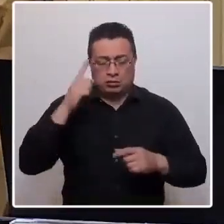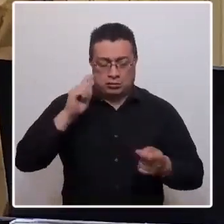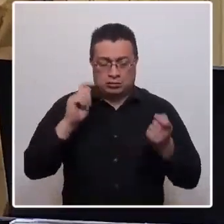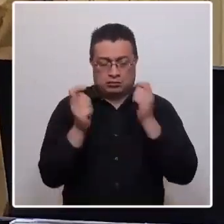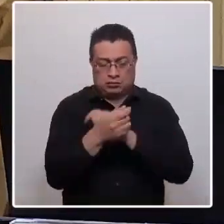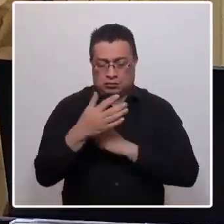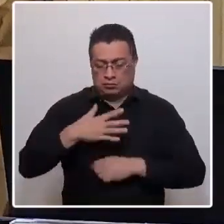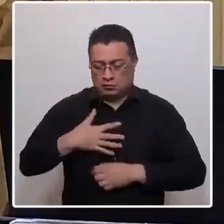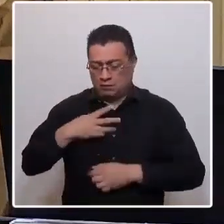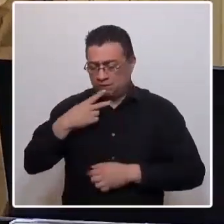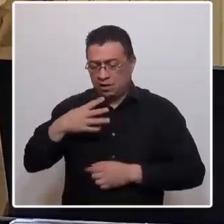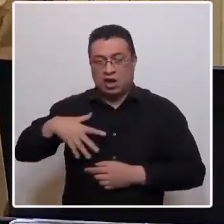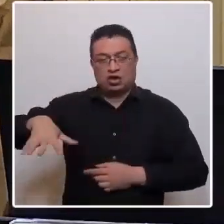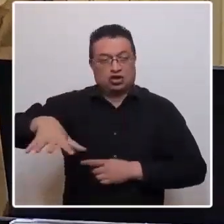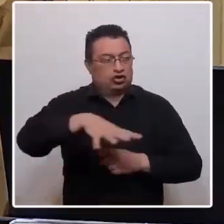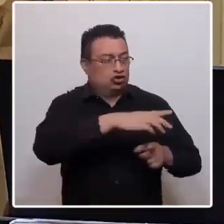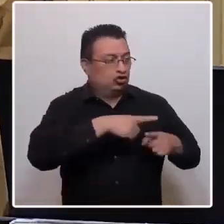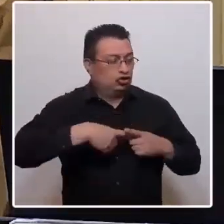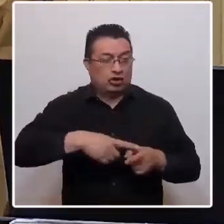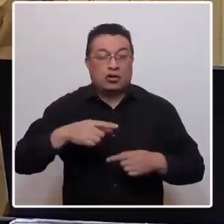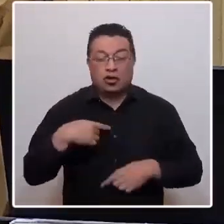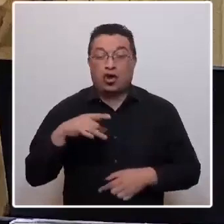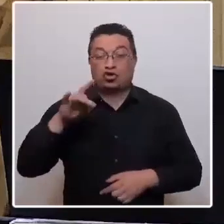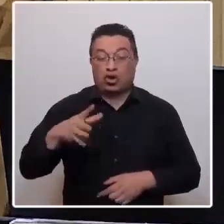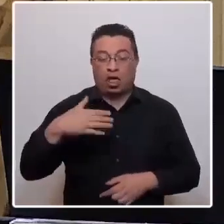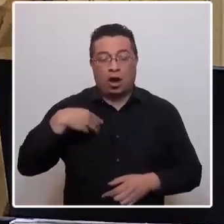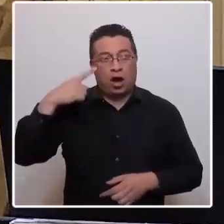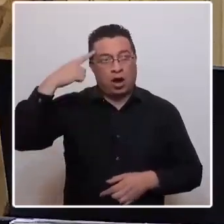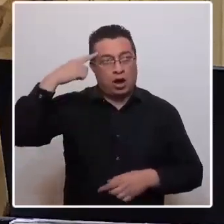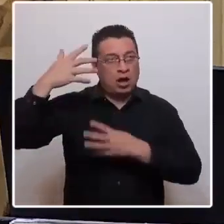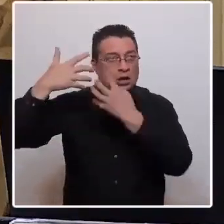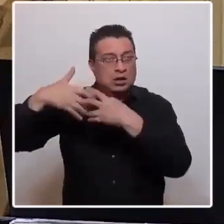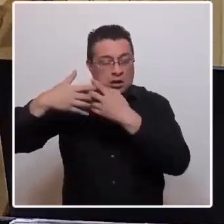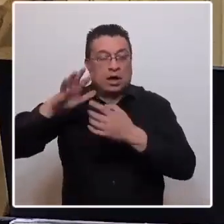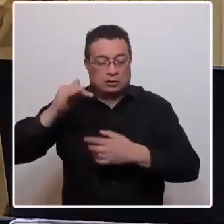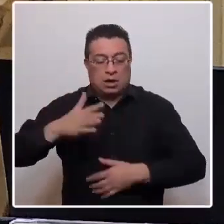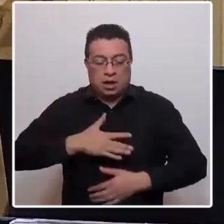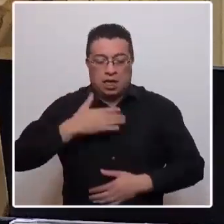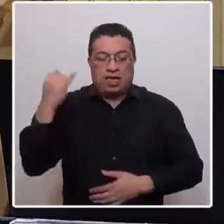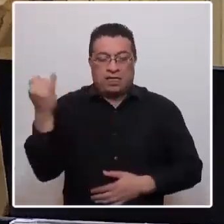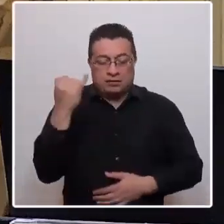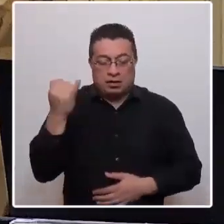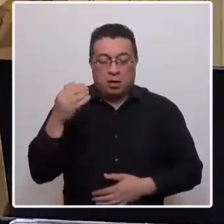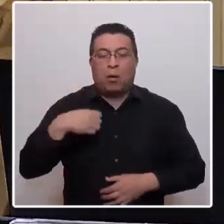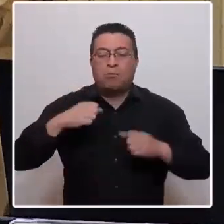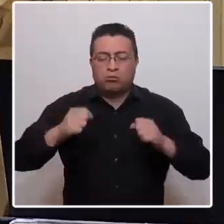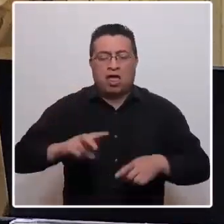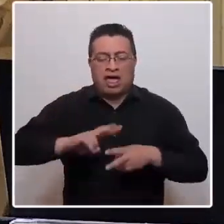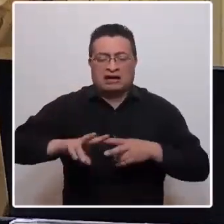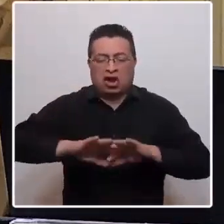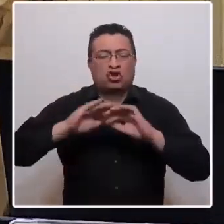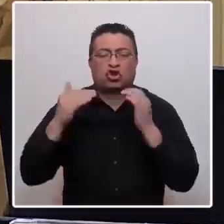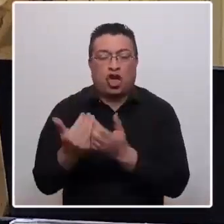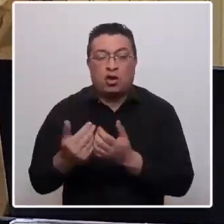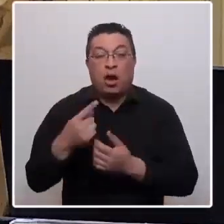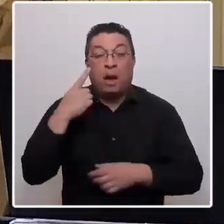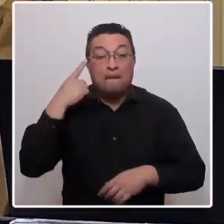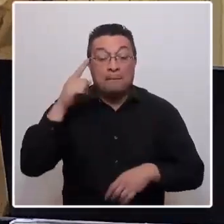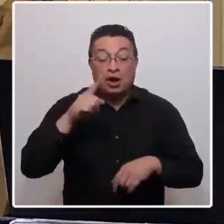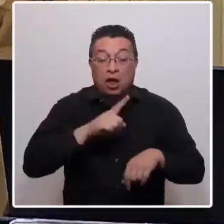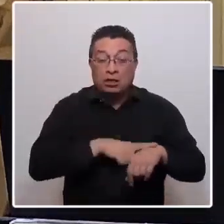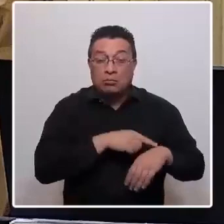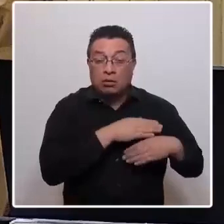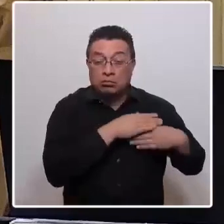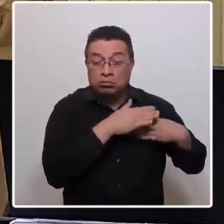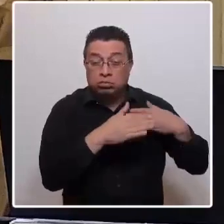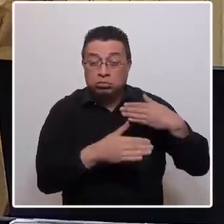entorno social, para lo cual no solo contaba con su razón, sino con su autonomía de la voluntad, era capaz de todo. Pero con el pasar de los tiempos,